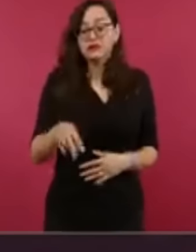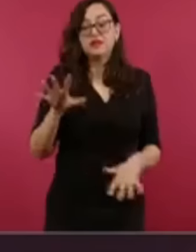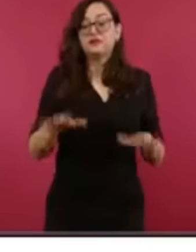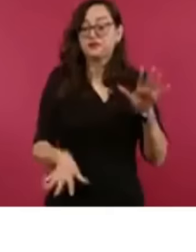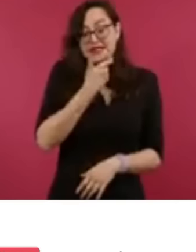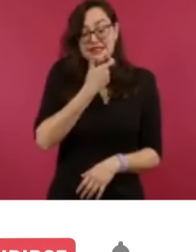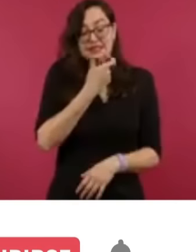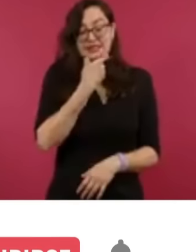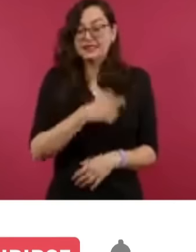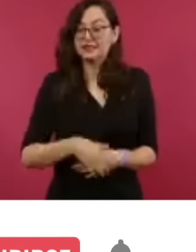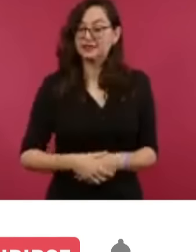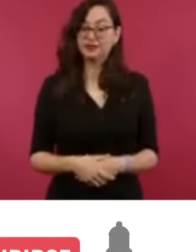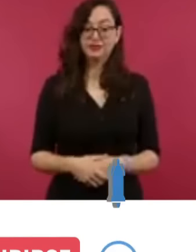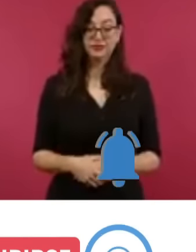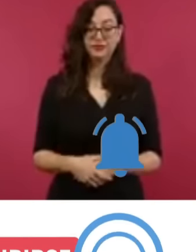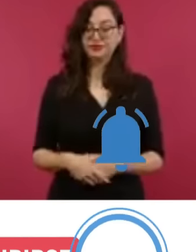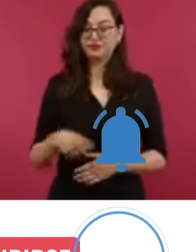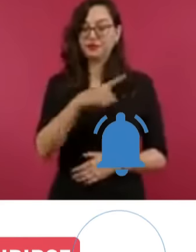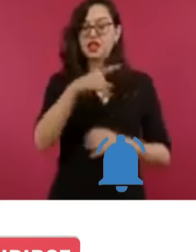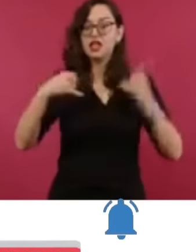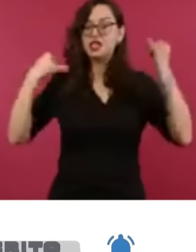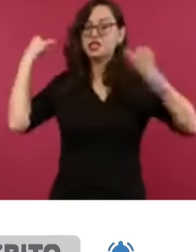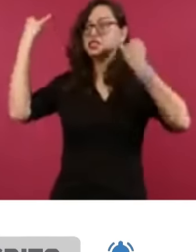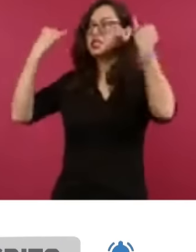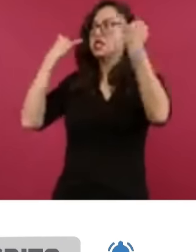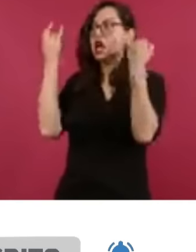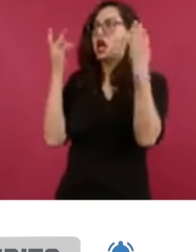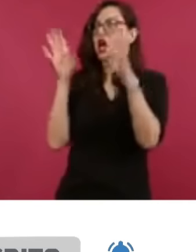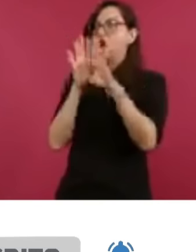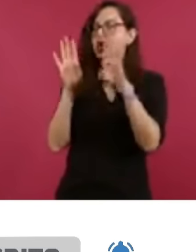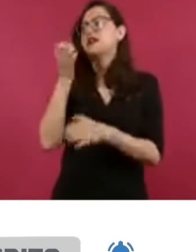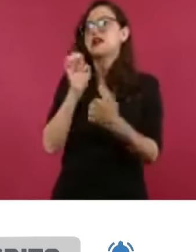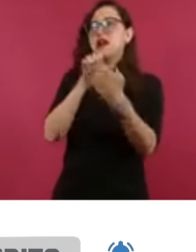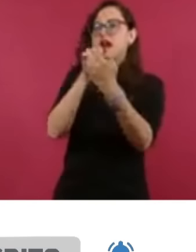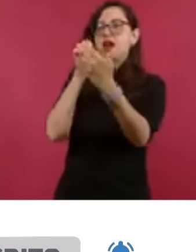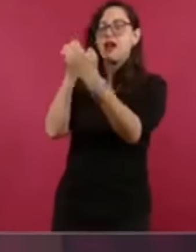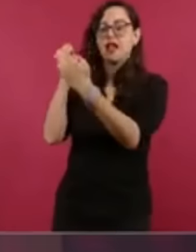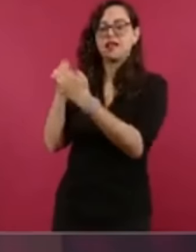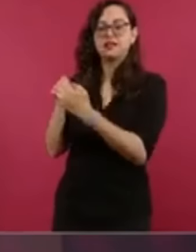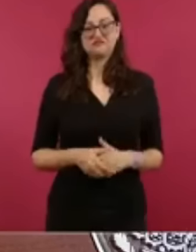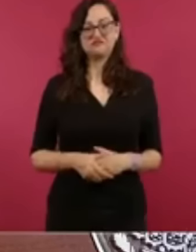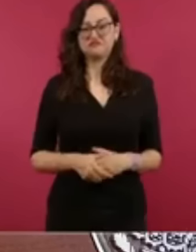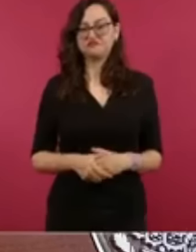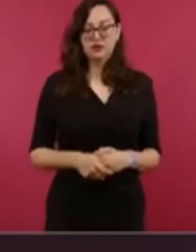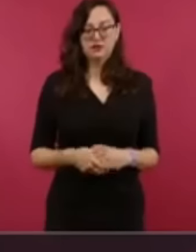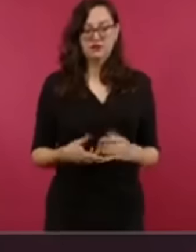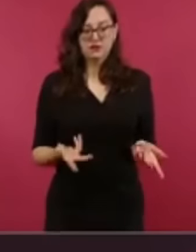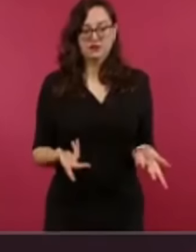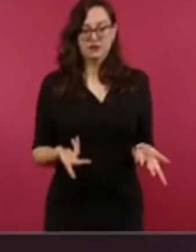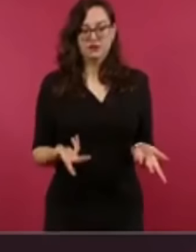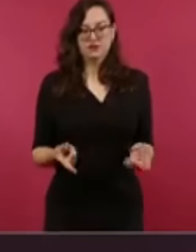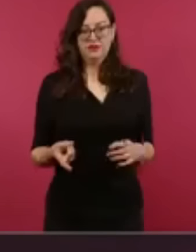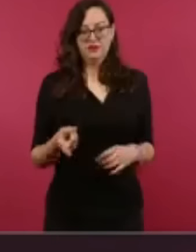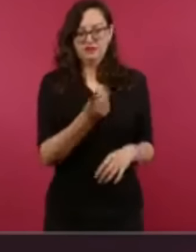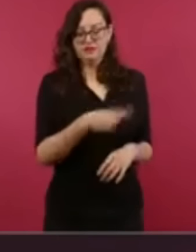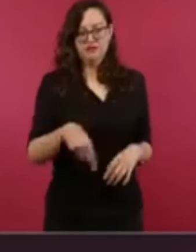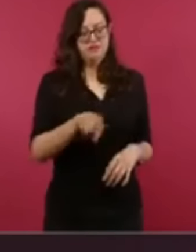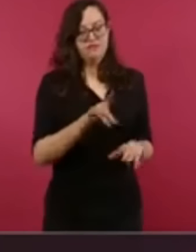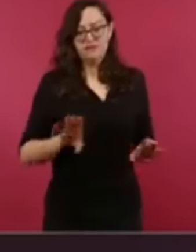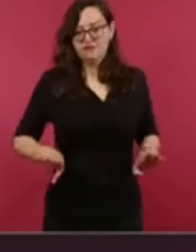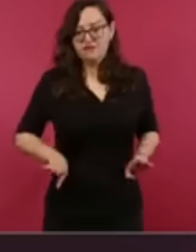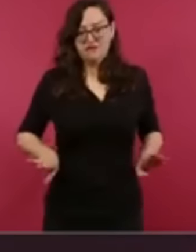de cómo las grandes figuras del periodismo, ¿no?, de otros tiempos hacen el ridículo,